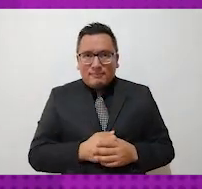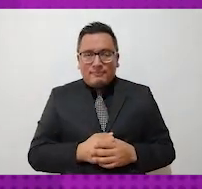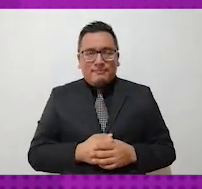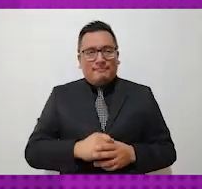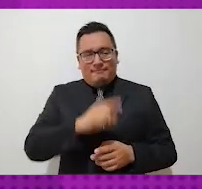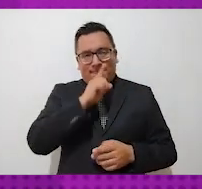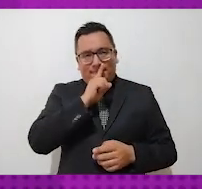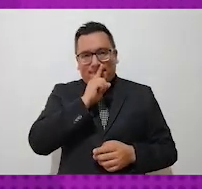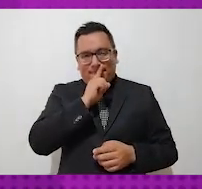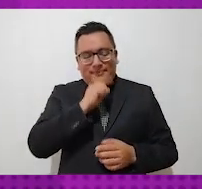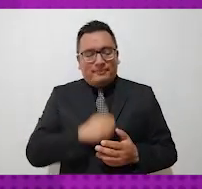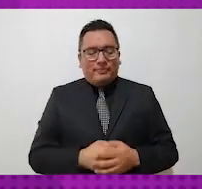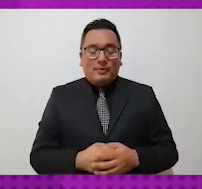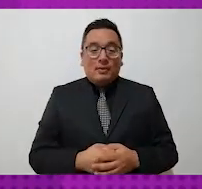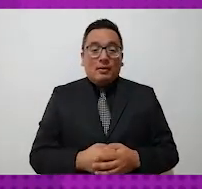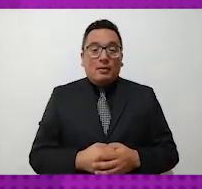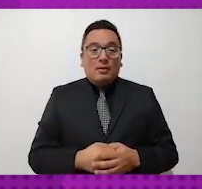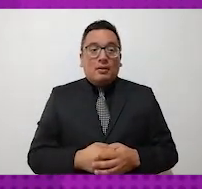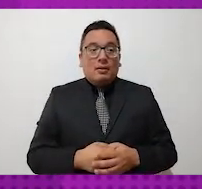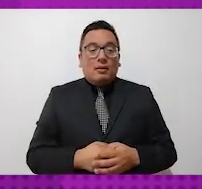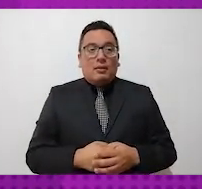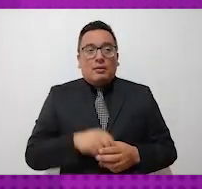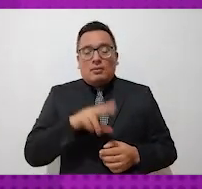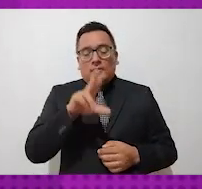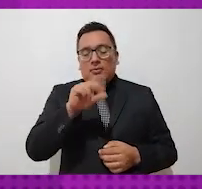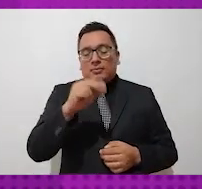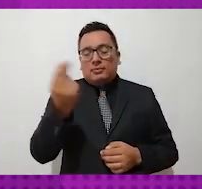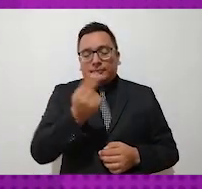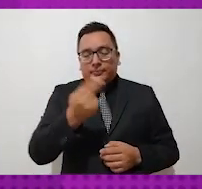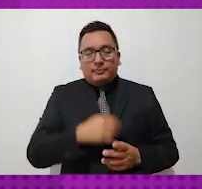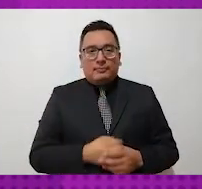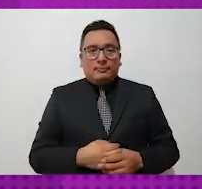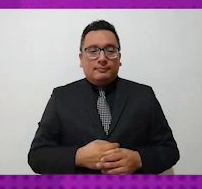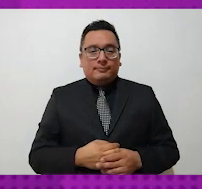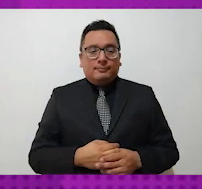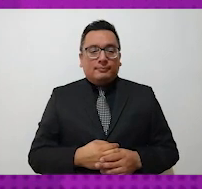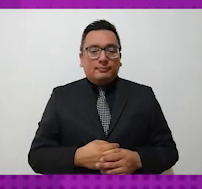No, definitivamente no. No es necesario